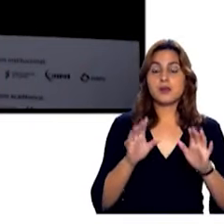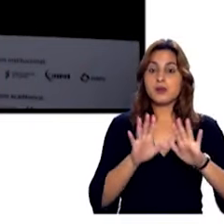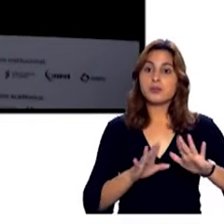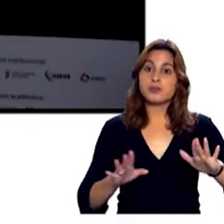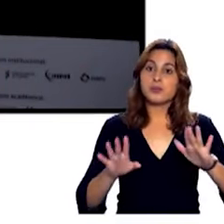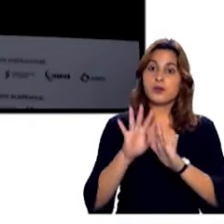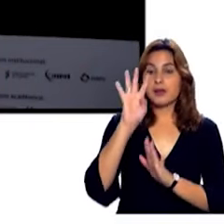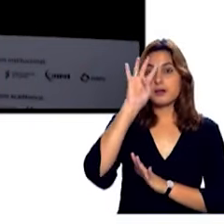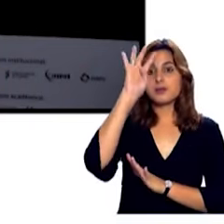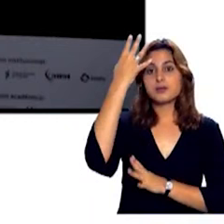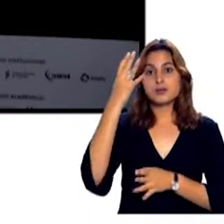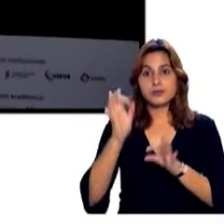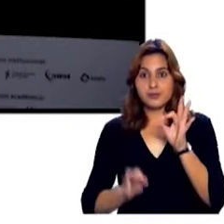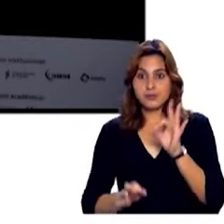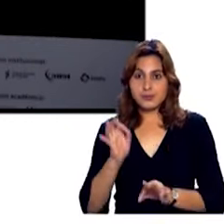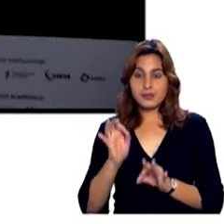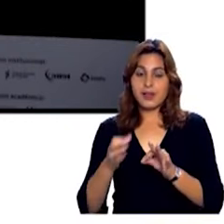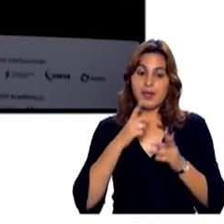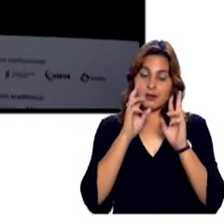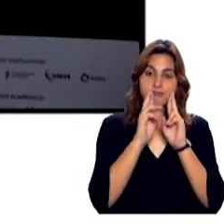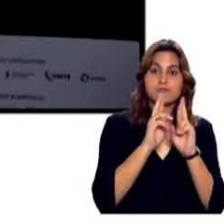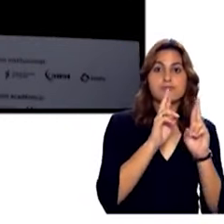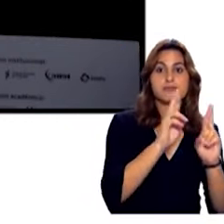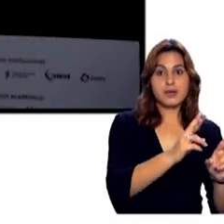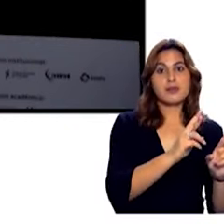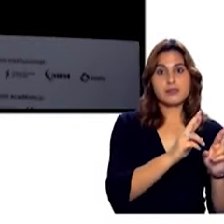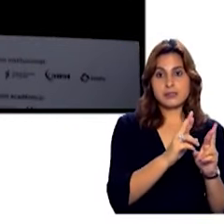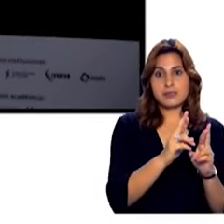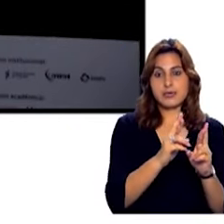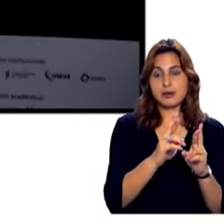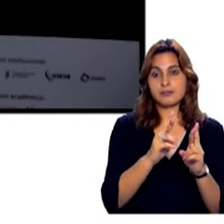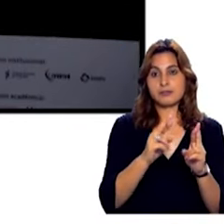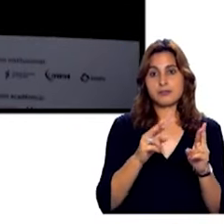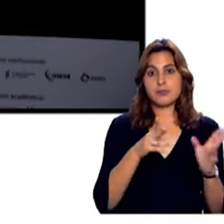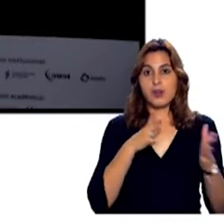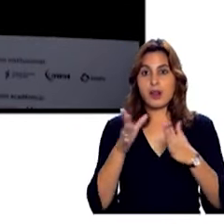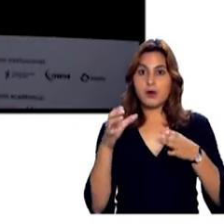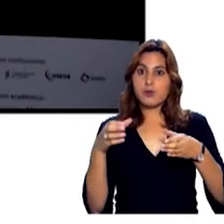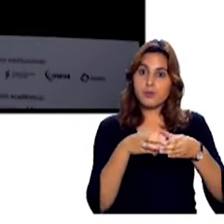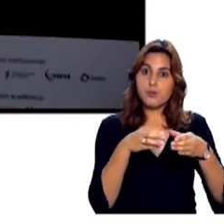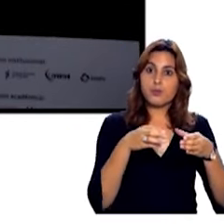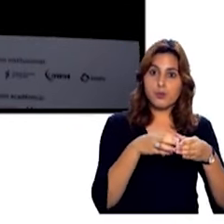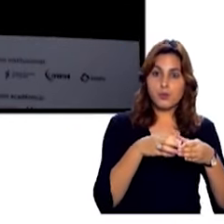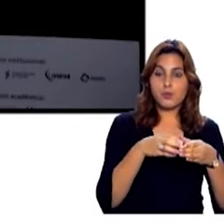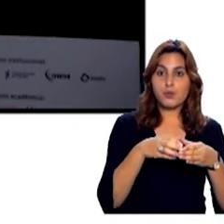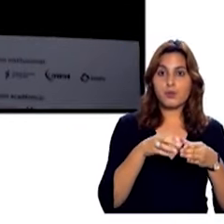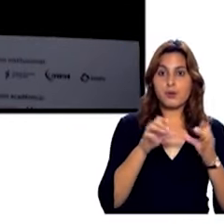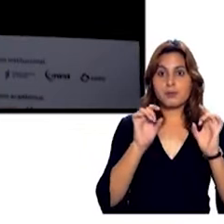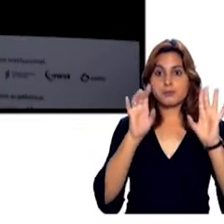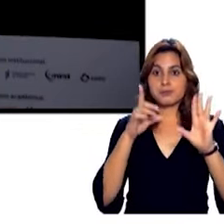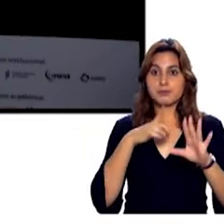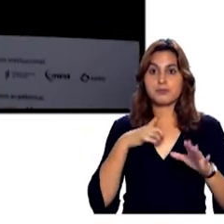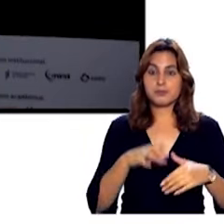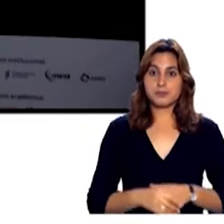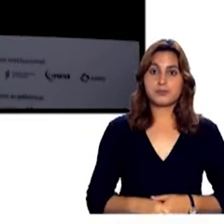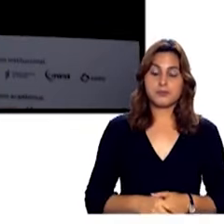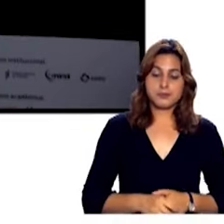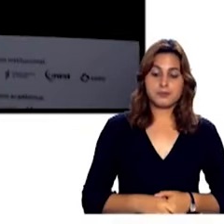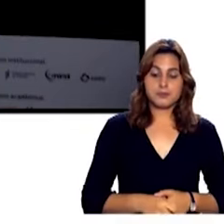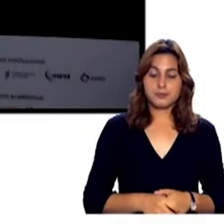precedentes Y si en una determinada sala porque funcionamos somos 15 la sala penal somos 15 per la sal